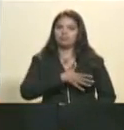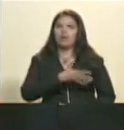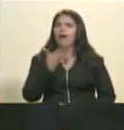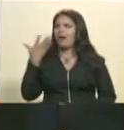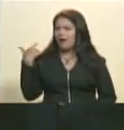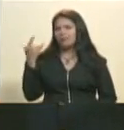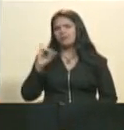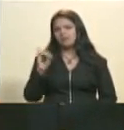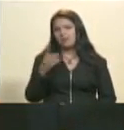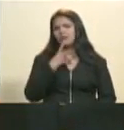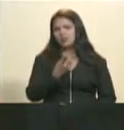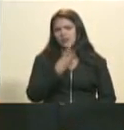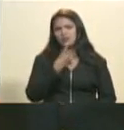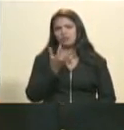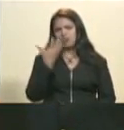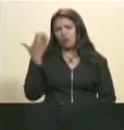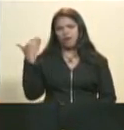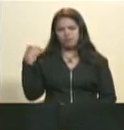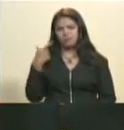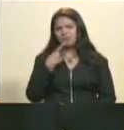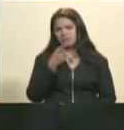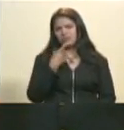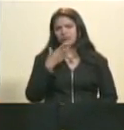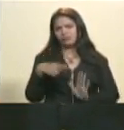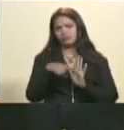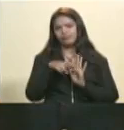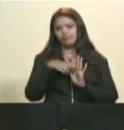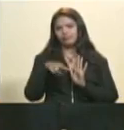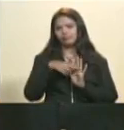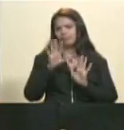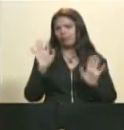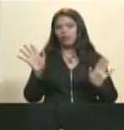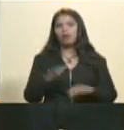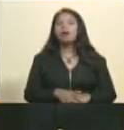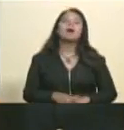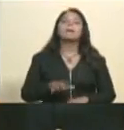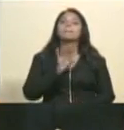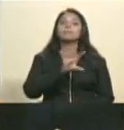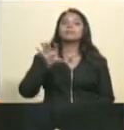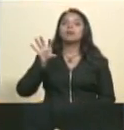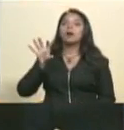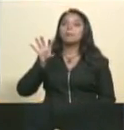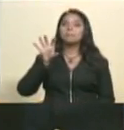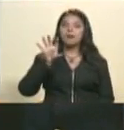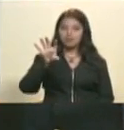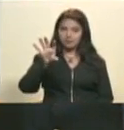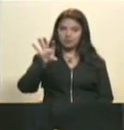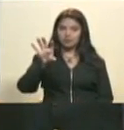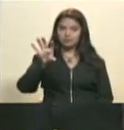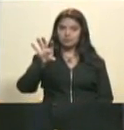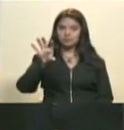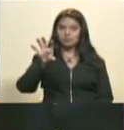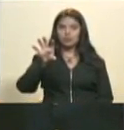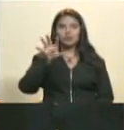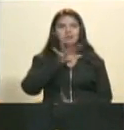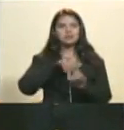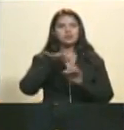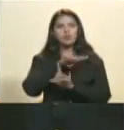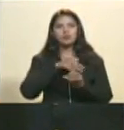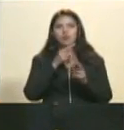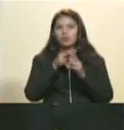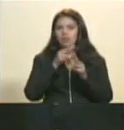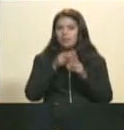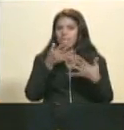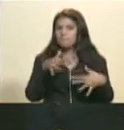en otras oportunidades. Cuando la patria la colocan en una situación de